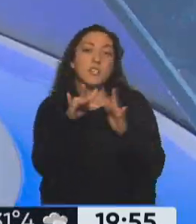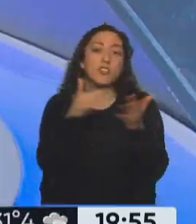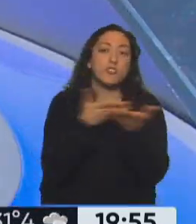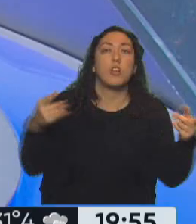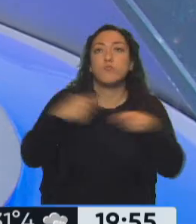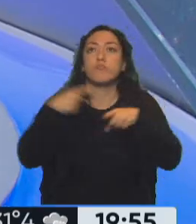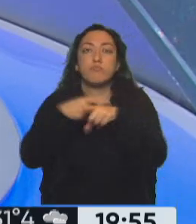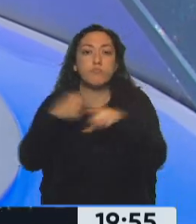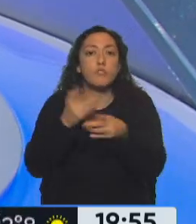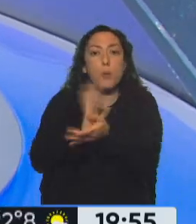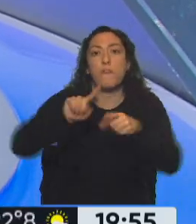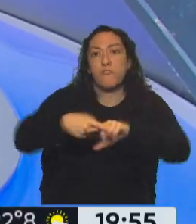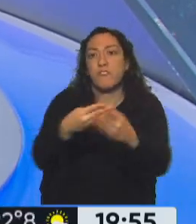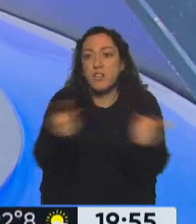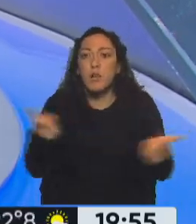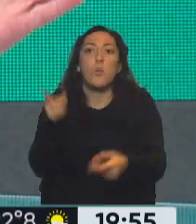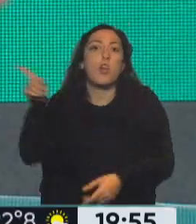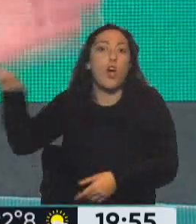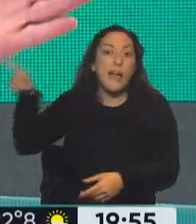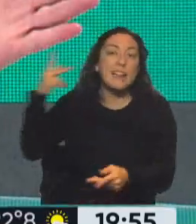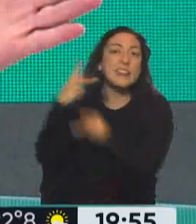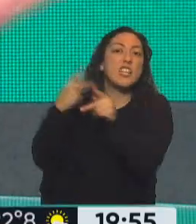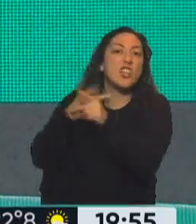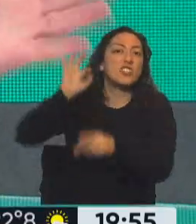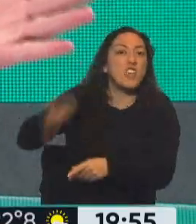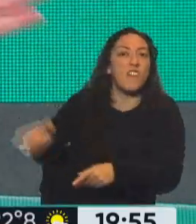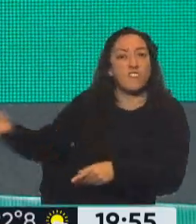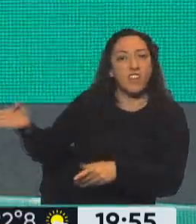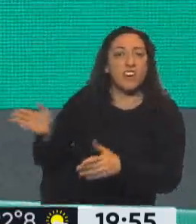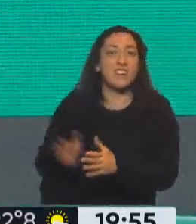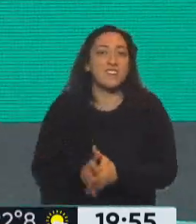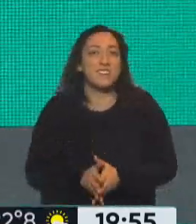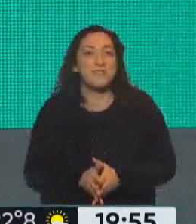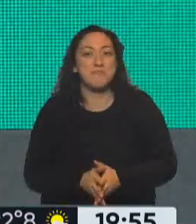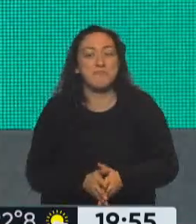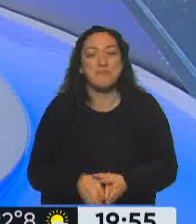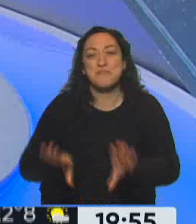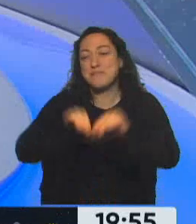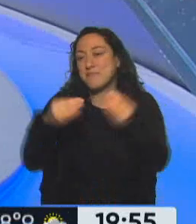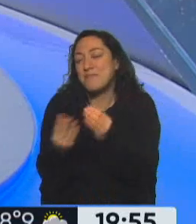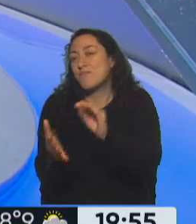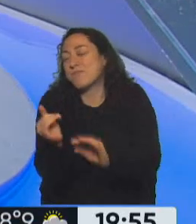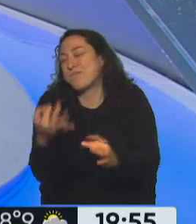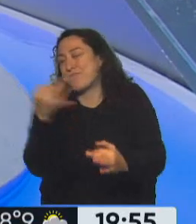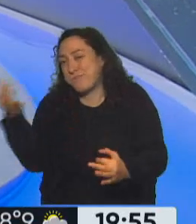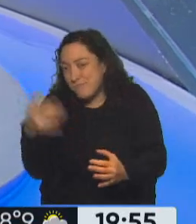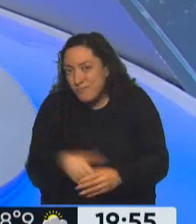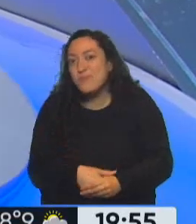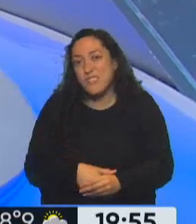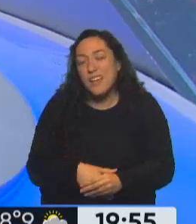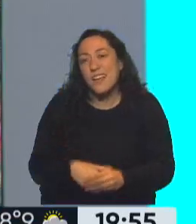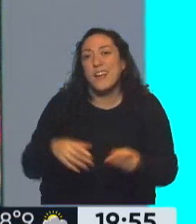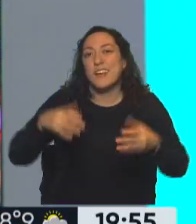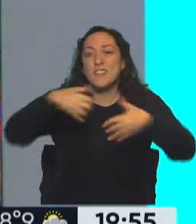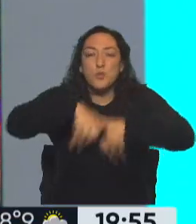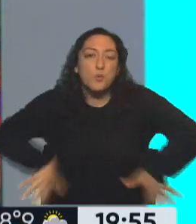acabó la política. Se Pero acabó la él es el política. hacedor Se del acabó la política. TikTok. No, yo, Por favor. Digo, coincido en ese diagnóstico. Me parece que desde la superestructura política, digo,